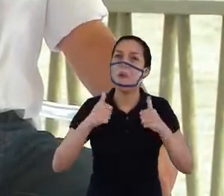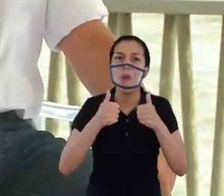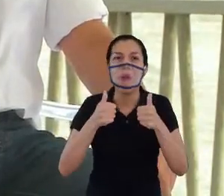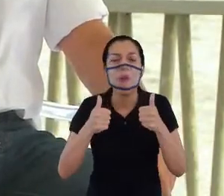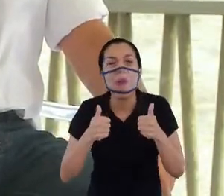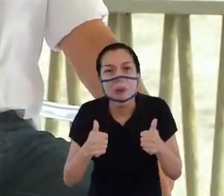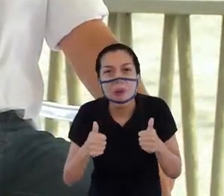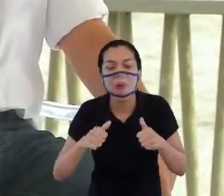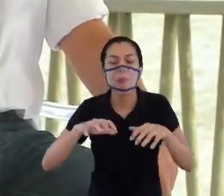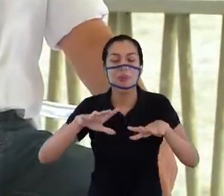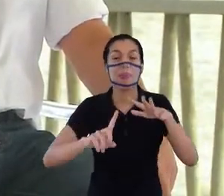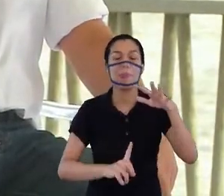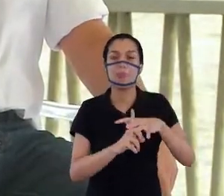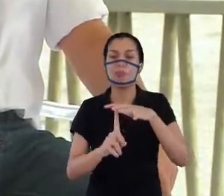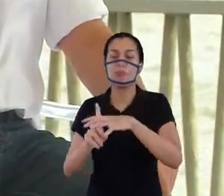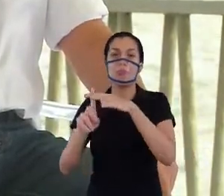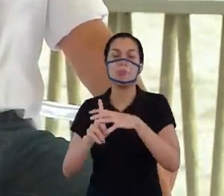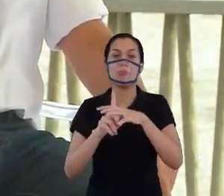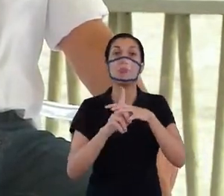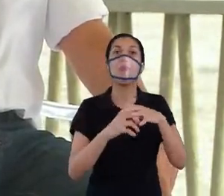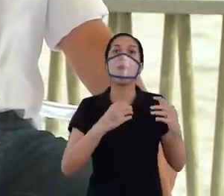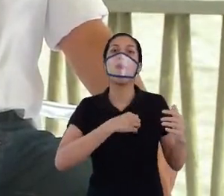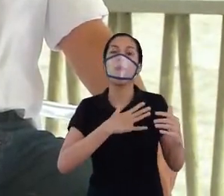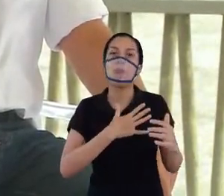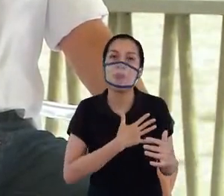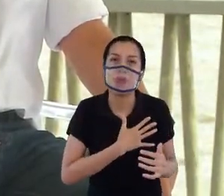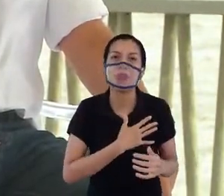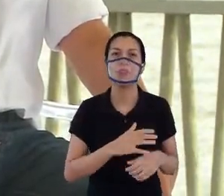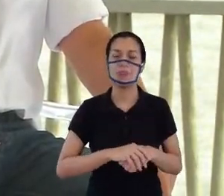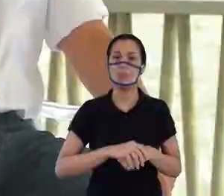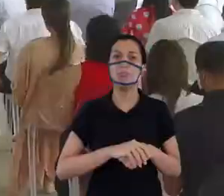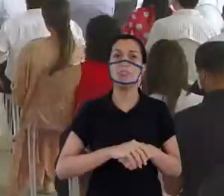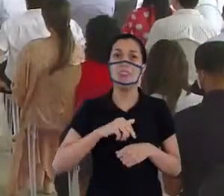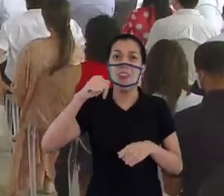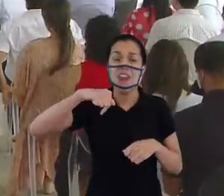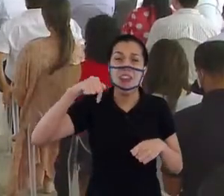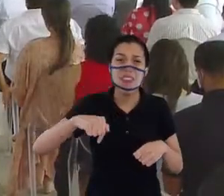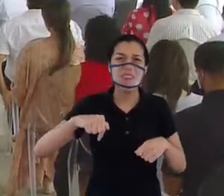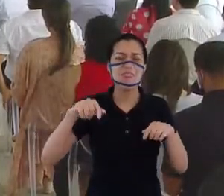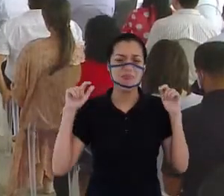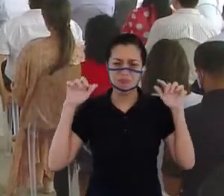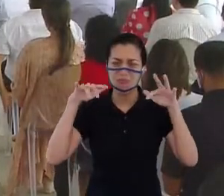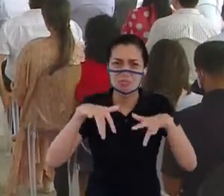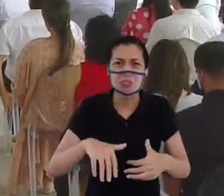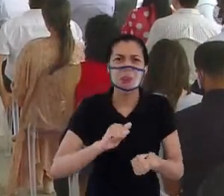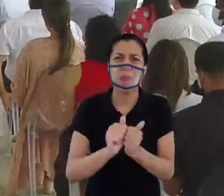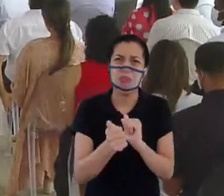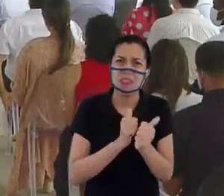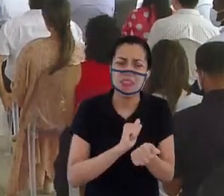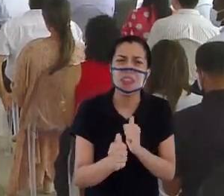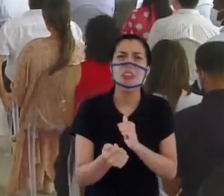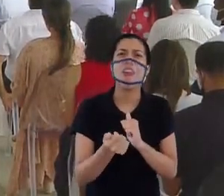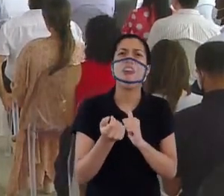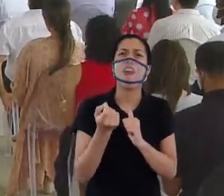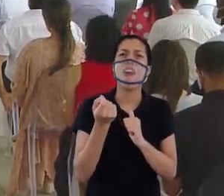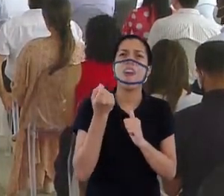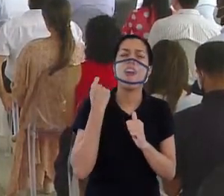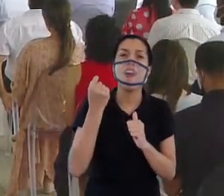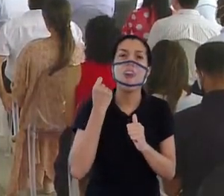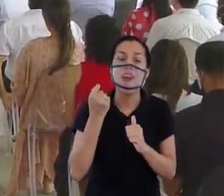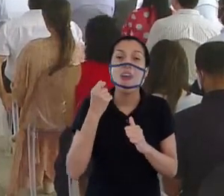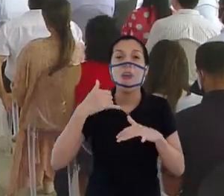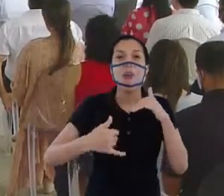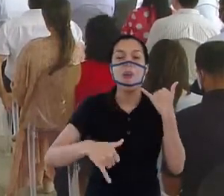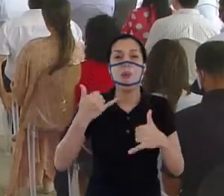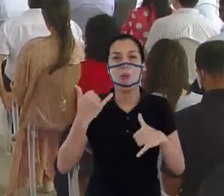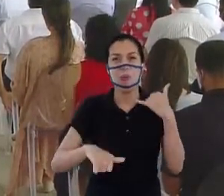de grandes eventos. Fuimos deportivos, los Juegos Centroamericanos, ¿qué tal lo que está